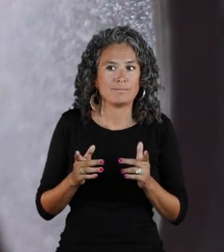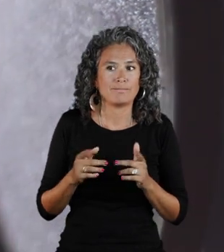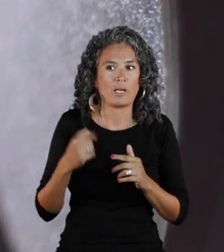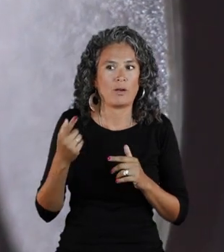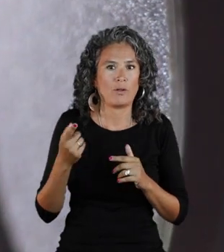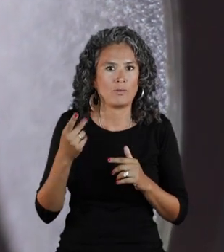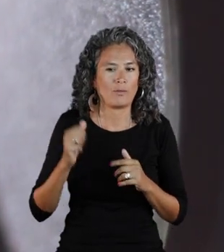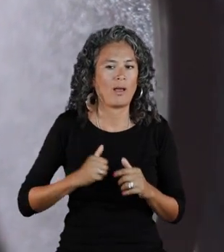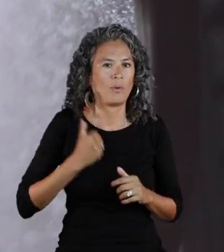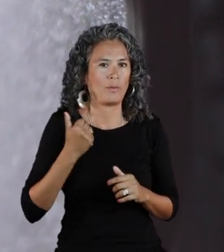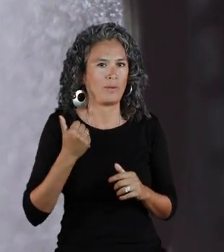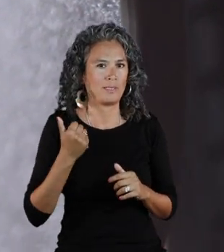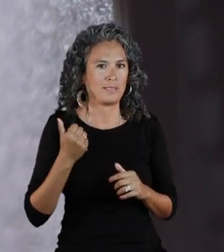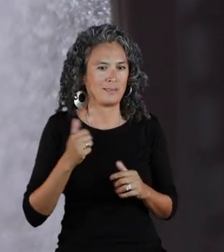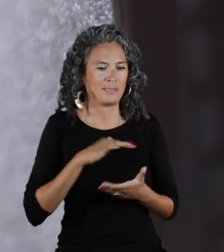abre mucho en el otro.